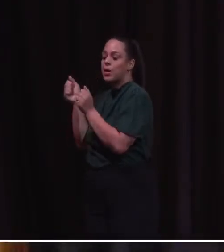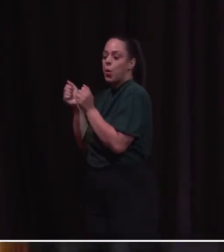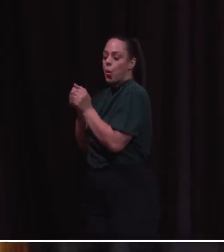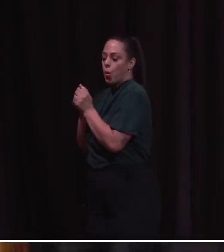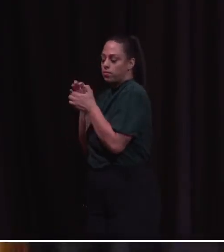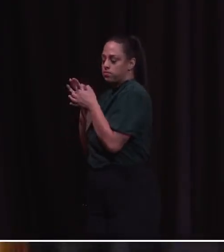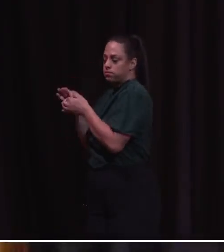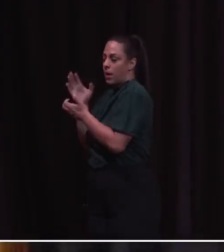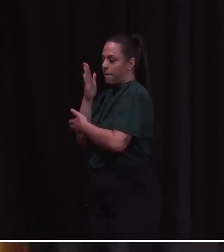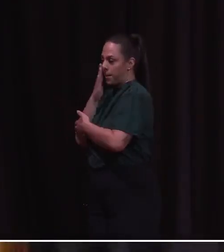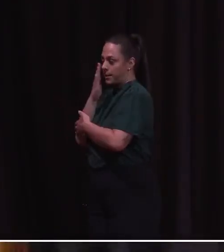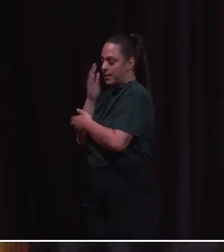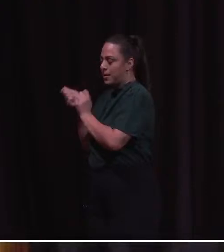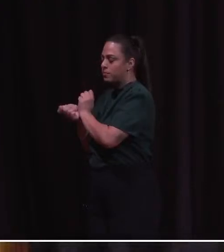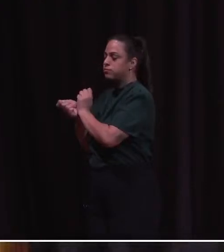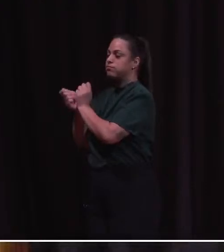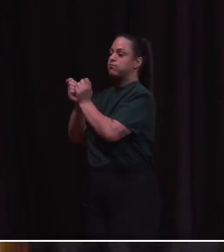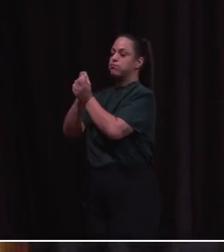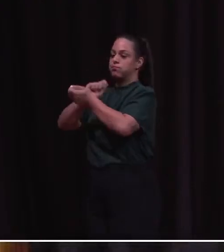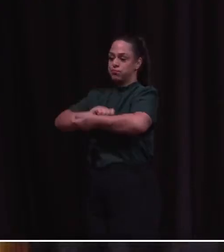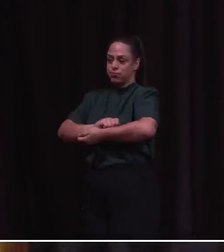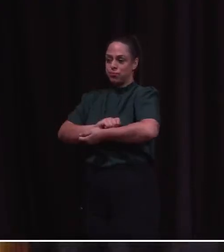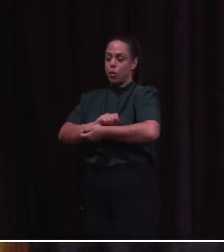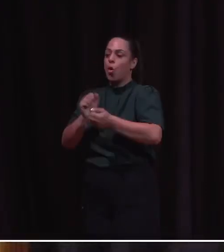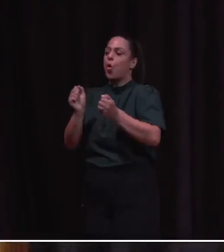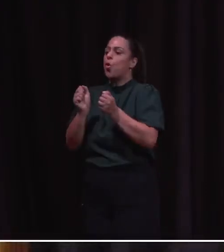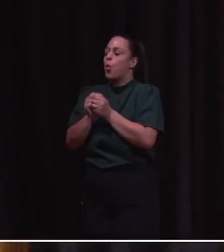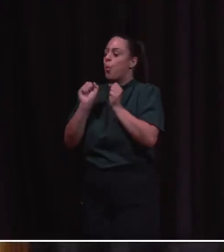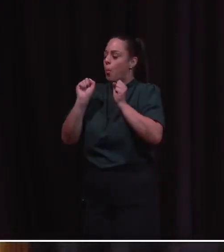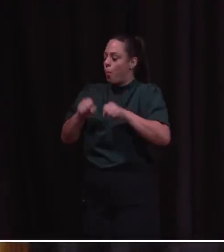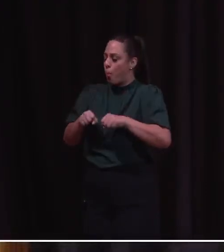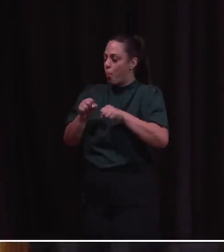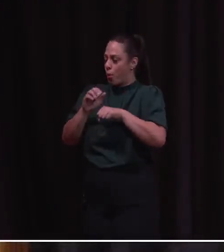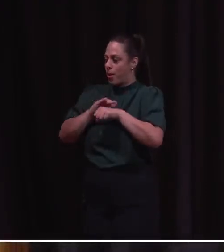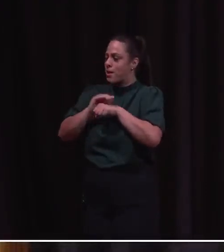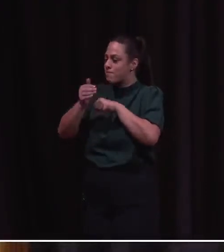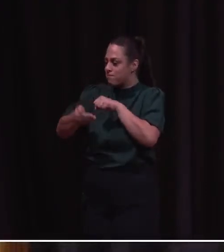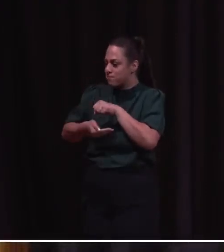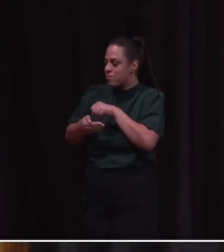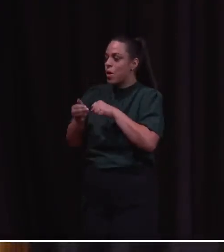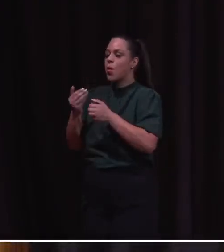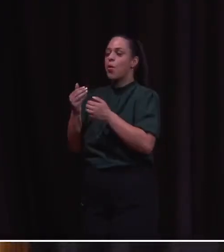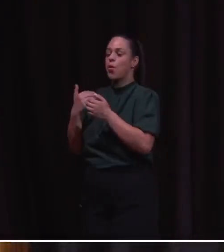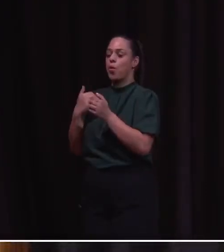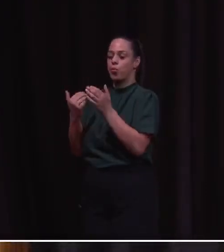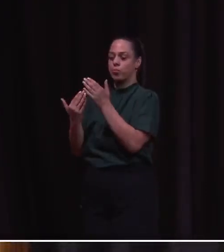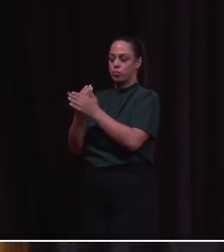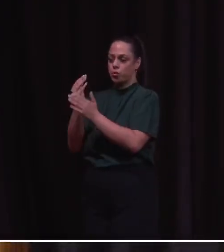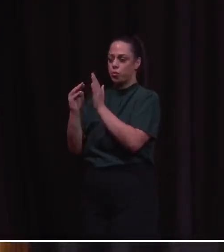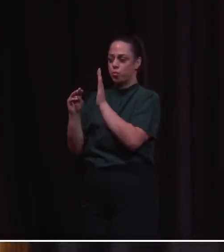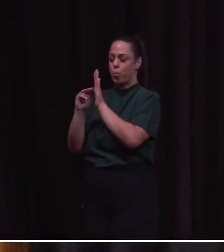los ideales yoruba de poder, procreación e identidad en la era de la modernidad.